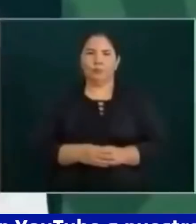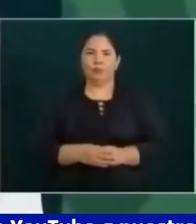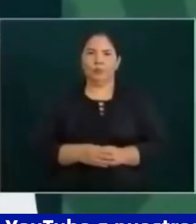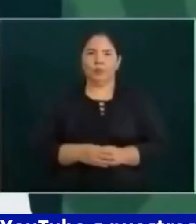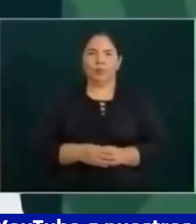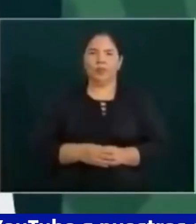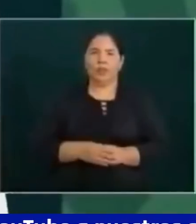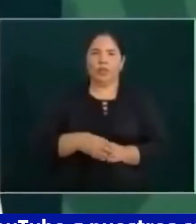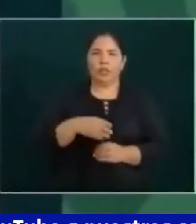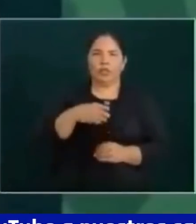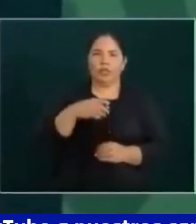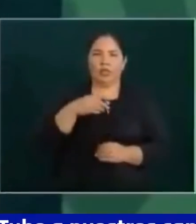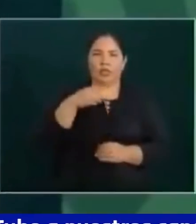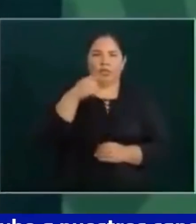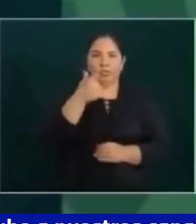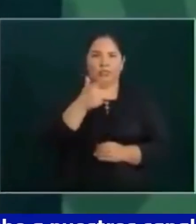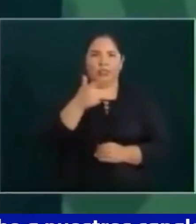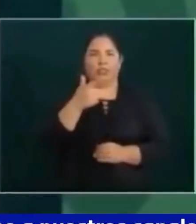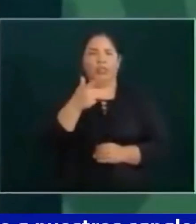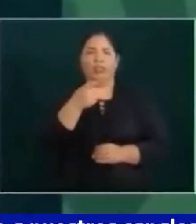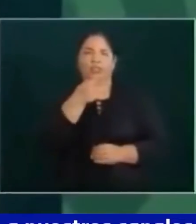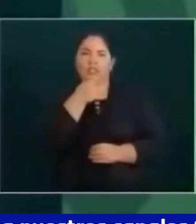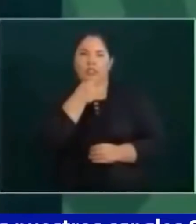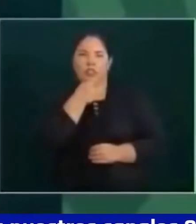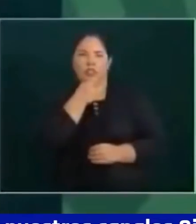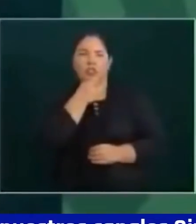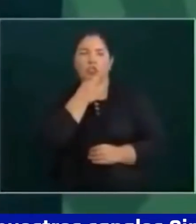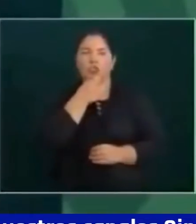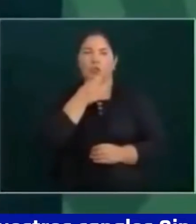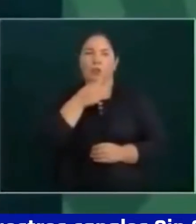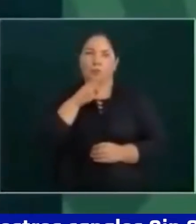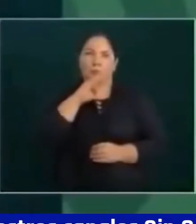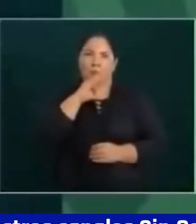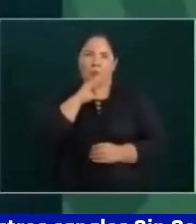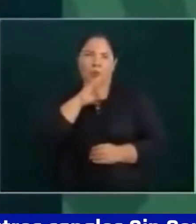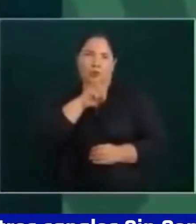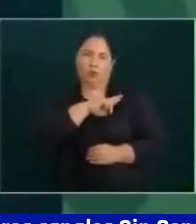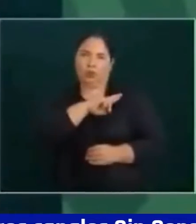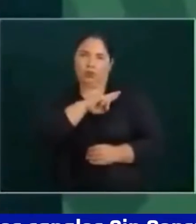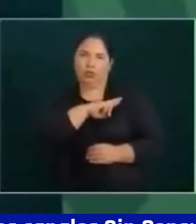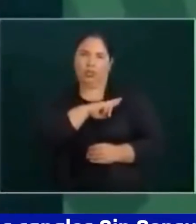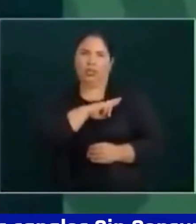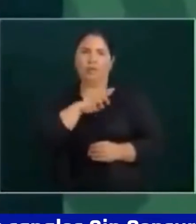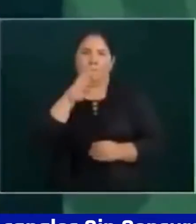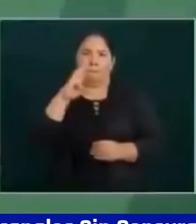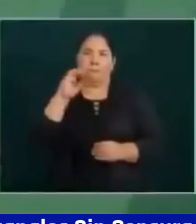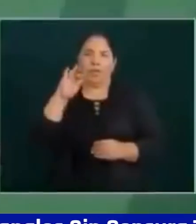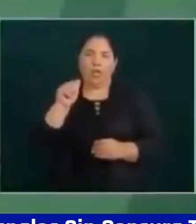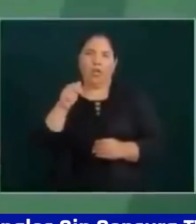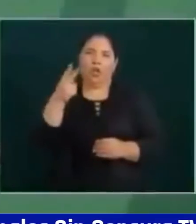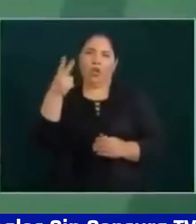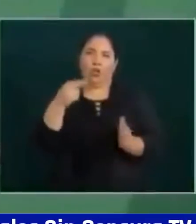7 niñas y niños de madres solteras tienen también su beca y